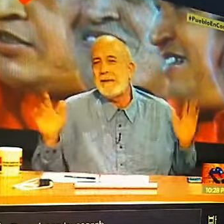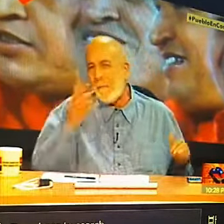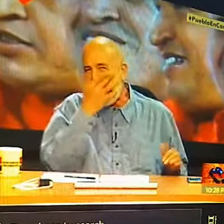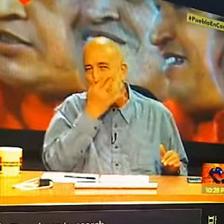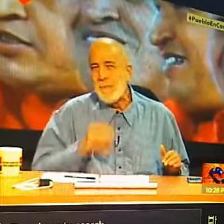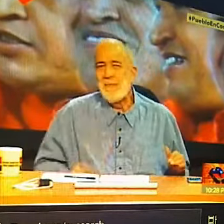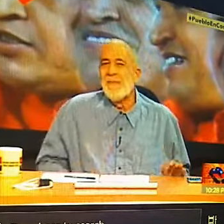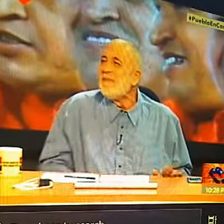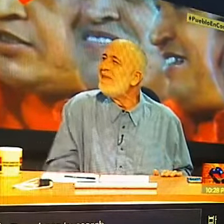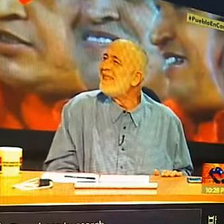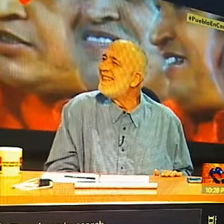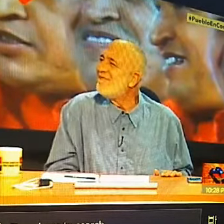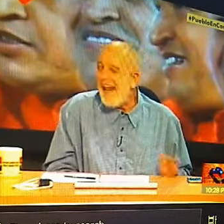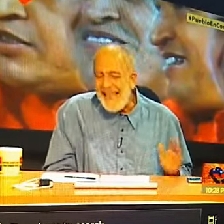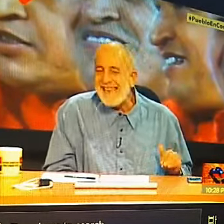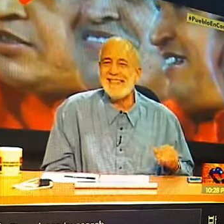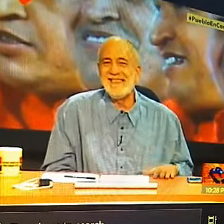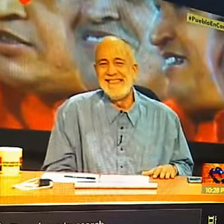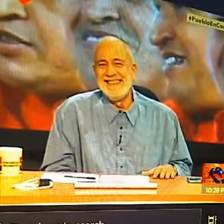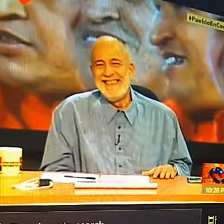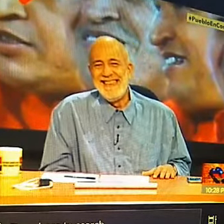alerta.